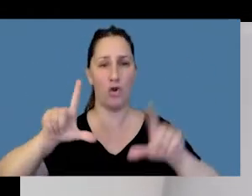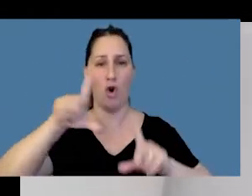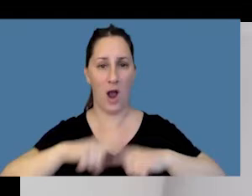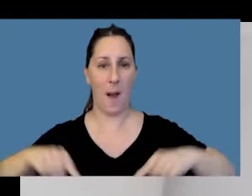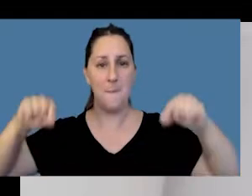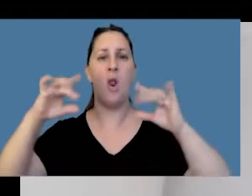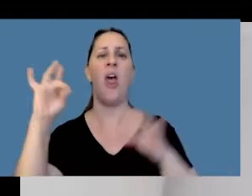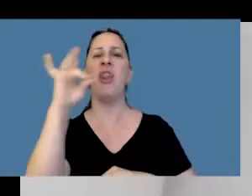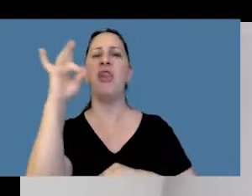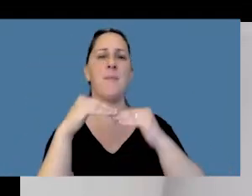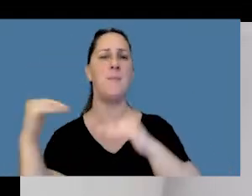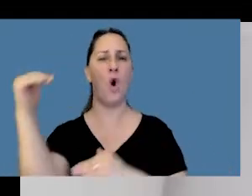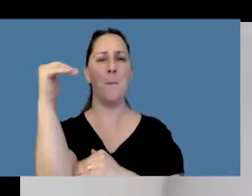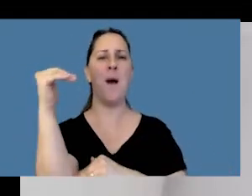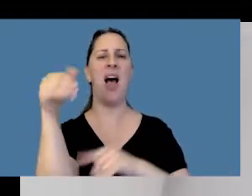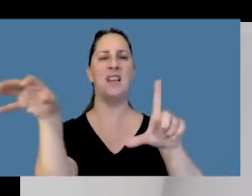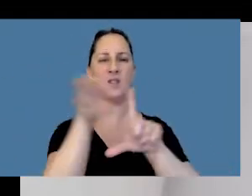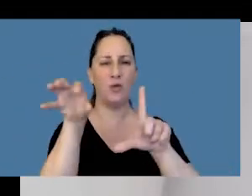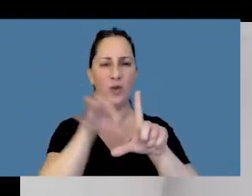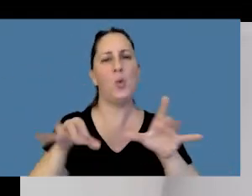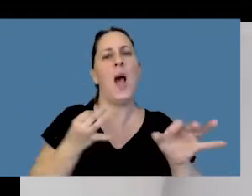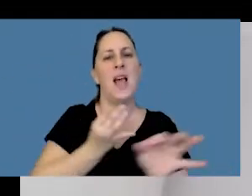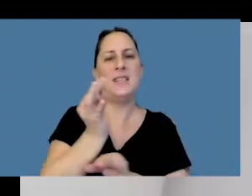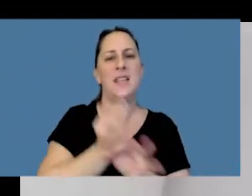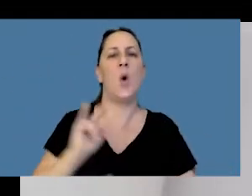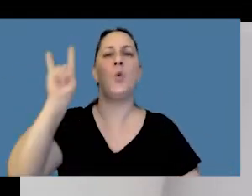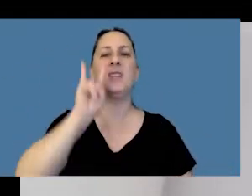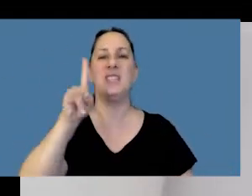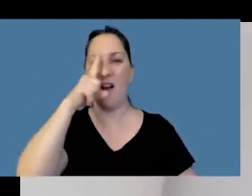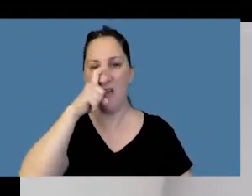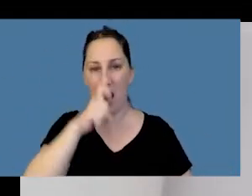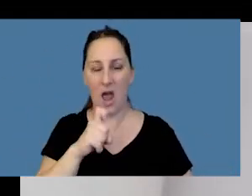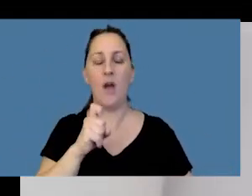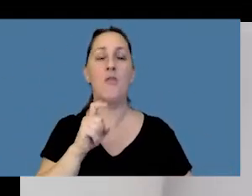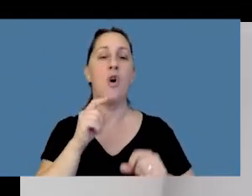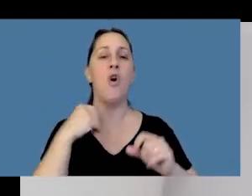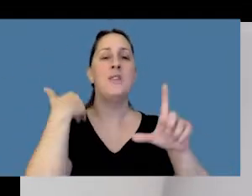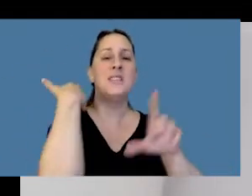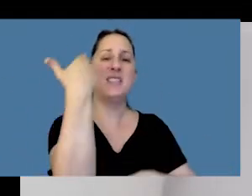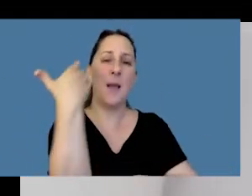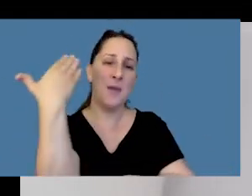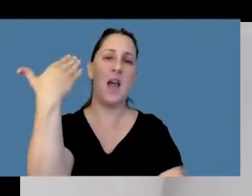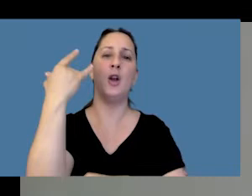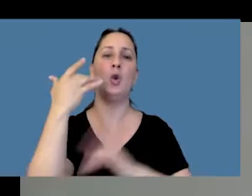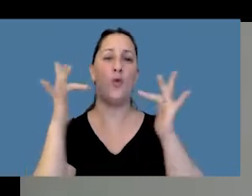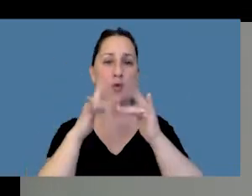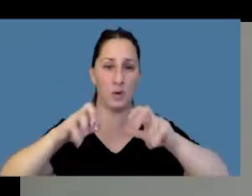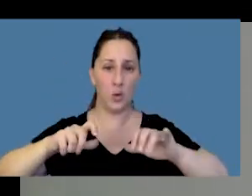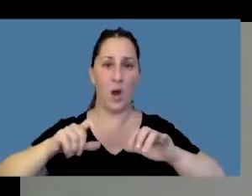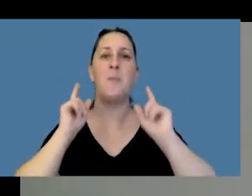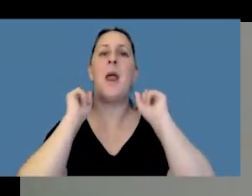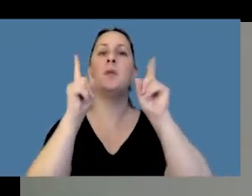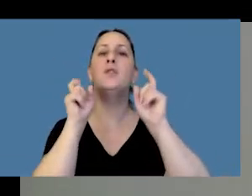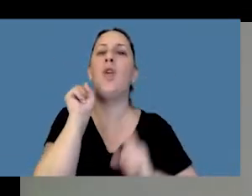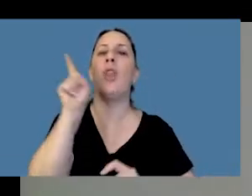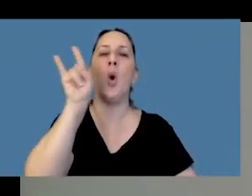en entornos virtuales en enseñanza en la Universidad de Belgrano, seminario virtual en e-learning para profesores